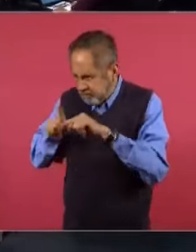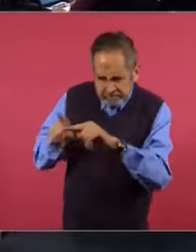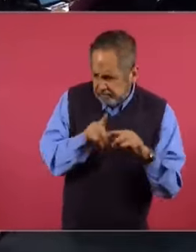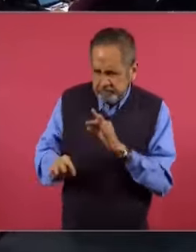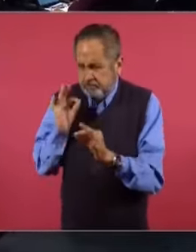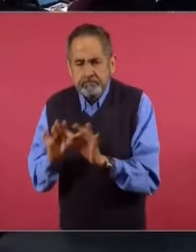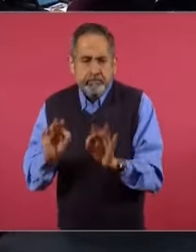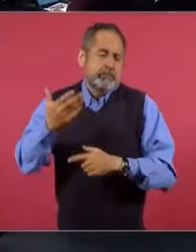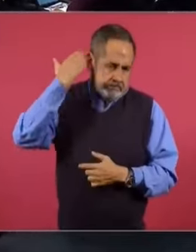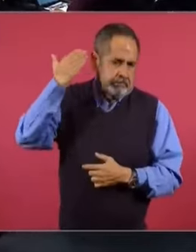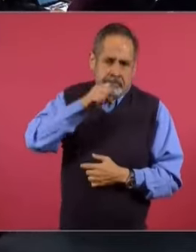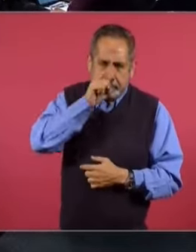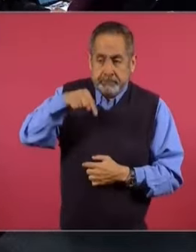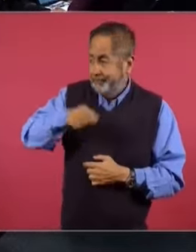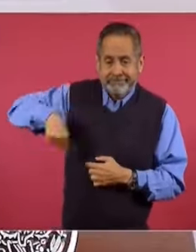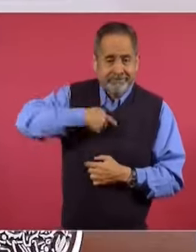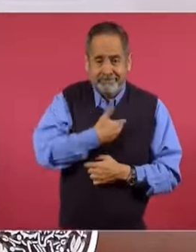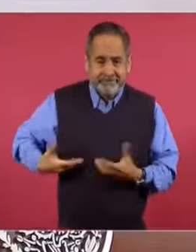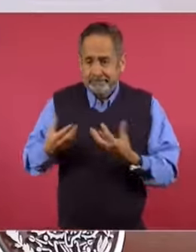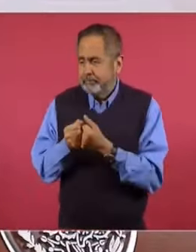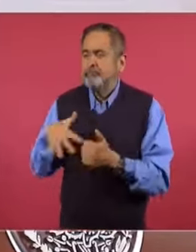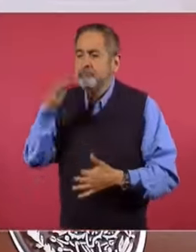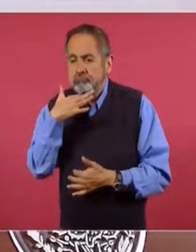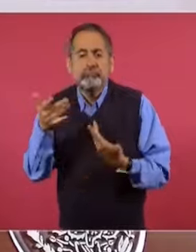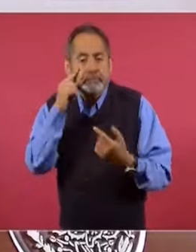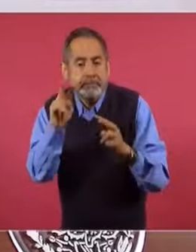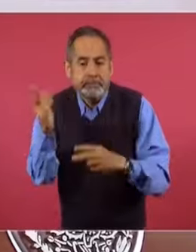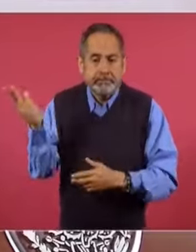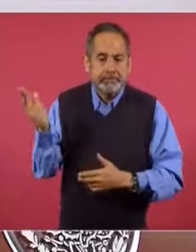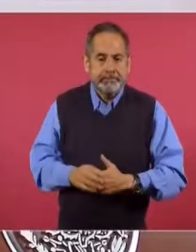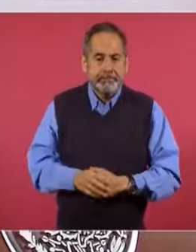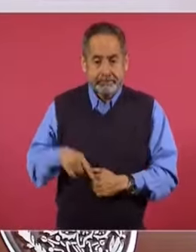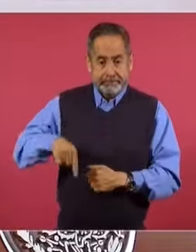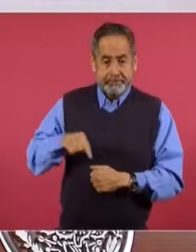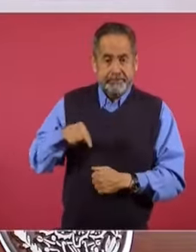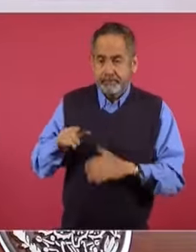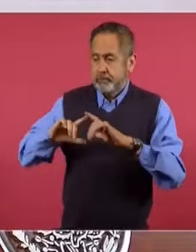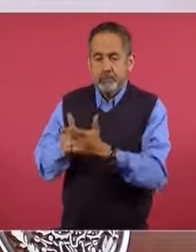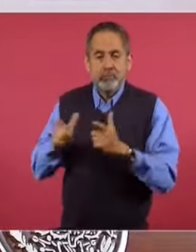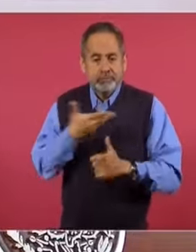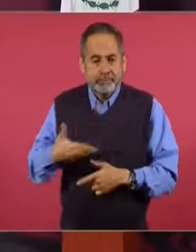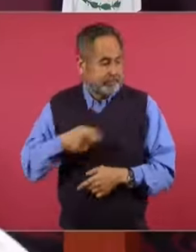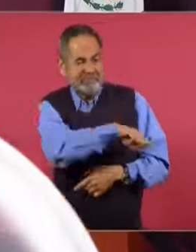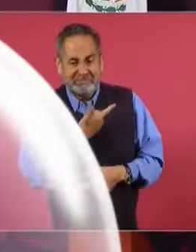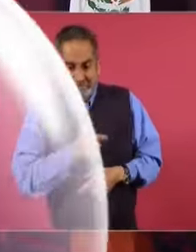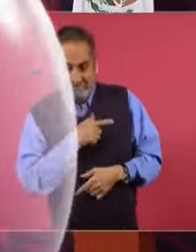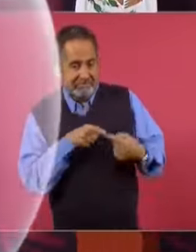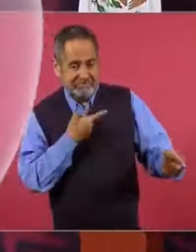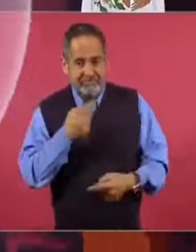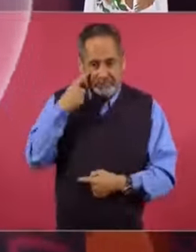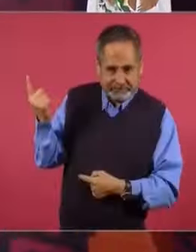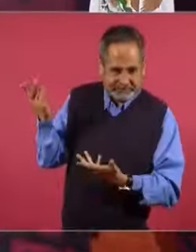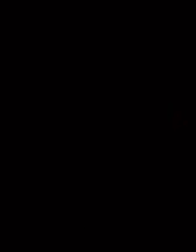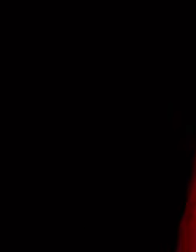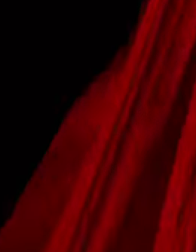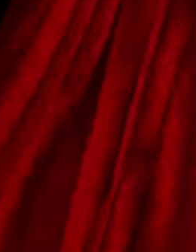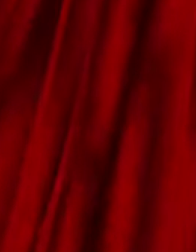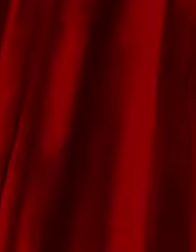Imperaba en el Poder Ejecutivo la corrupción. Ya, miren, el Ejecutivo. Que no les guste nuestros adversarios.